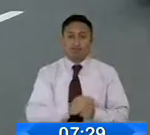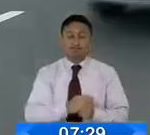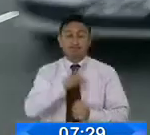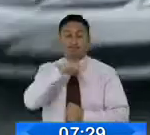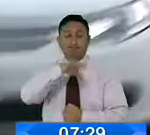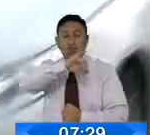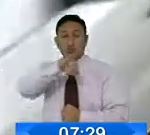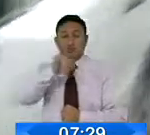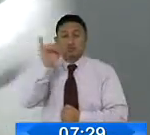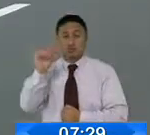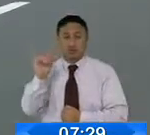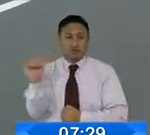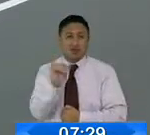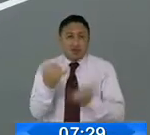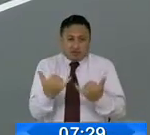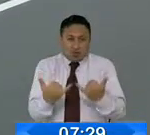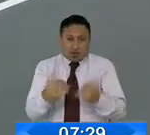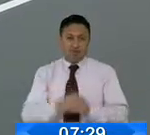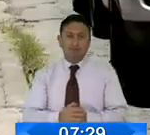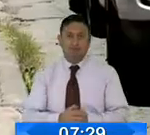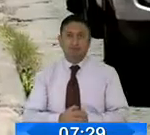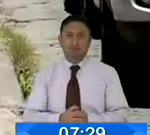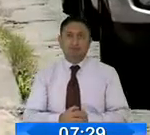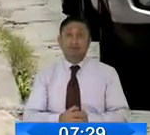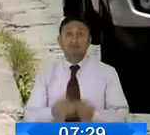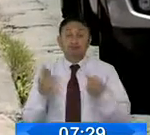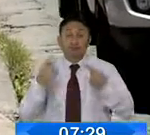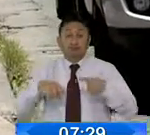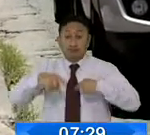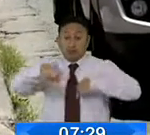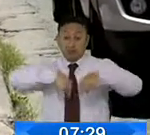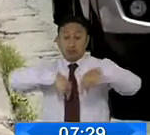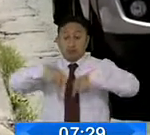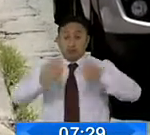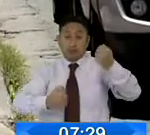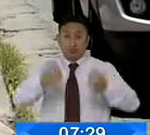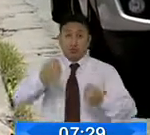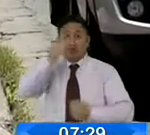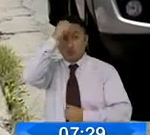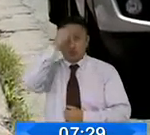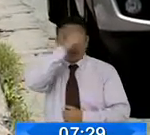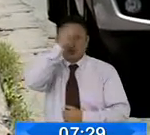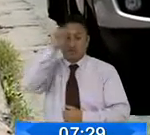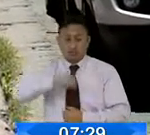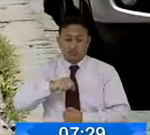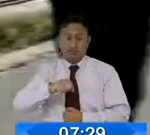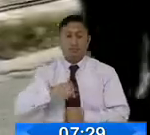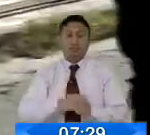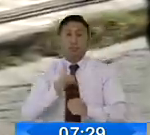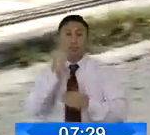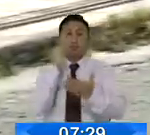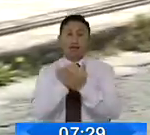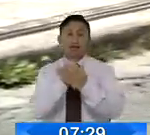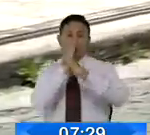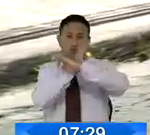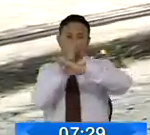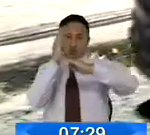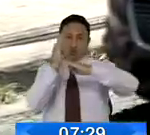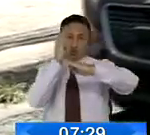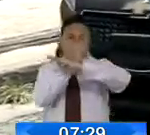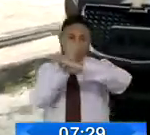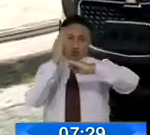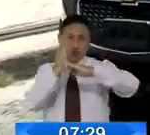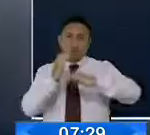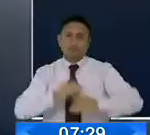sábado circularán placas pares. Además, habrá circulación vehicular el día domingo con placa par e impar, intercalando cada